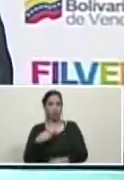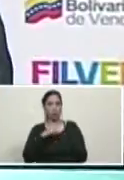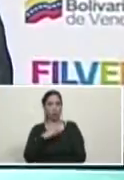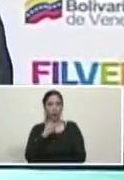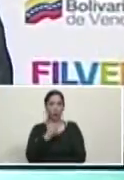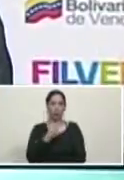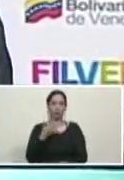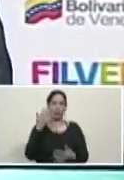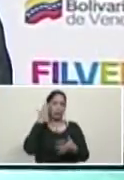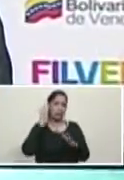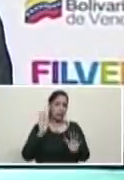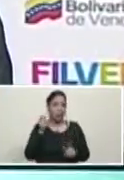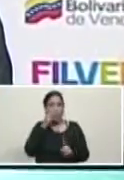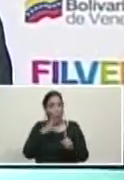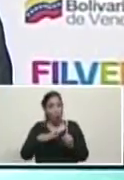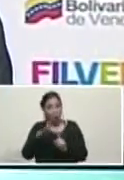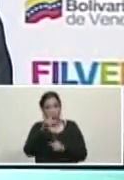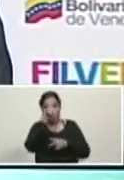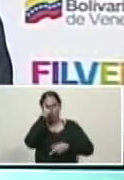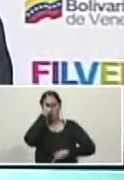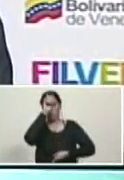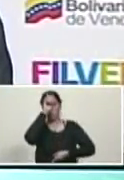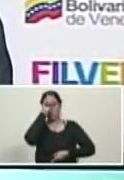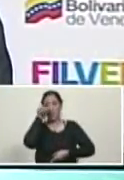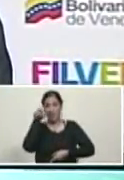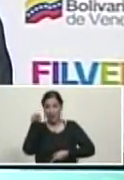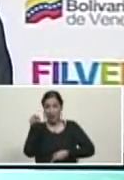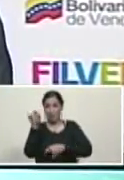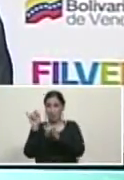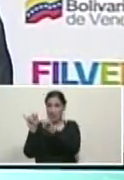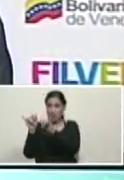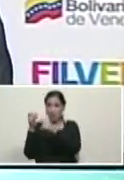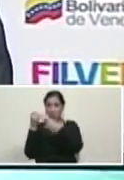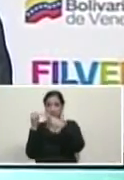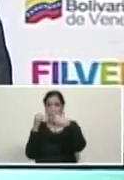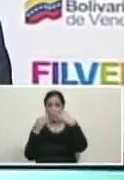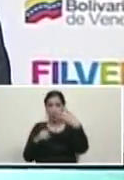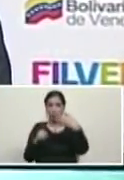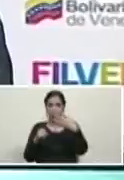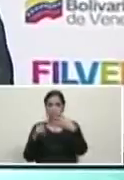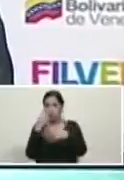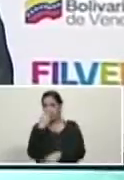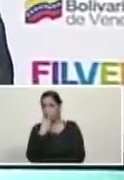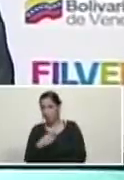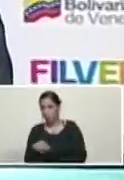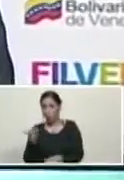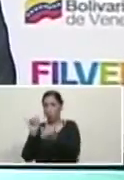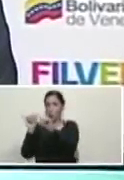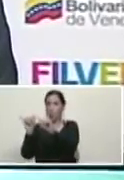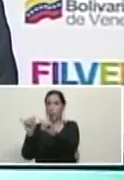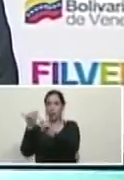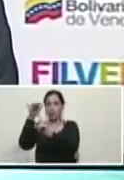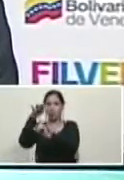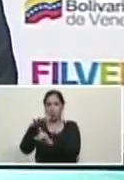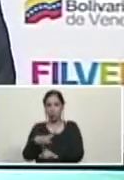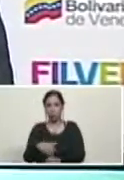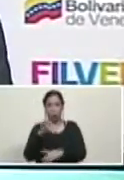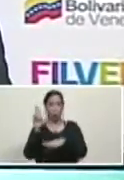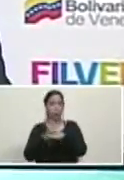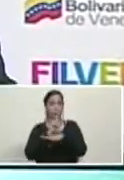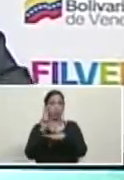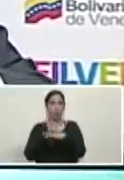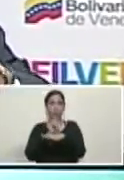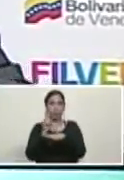Un pueblo ignorante es instrumento ciego de su propia destrucción. y utilizando el esquema